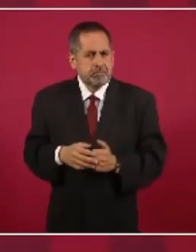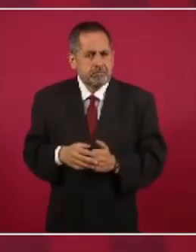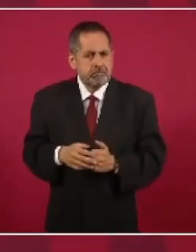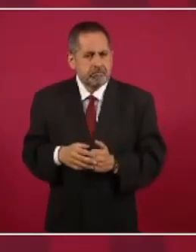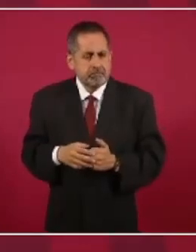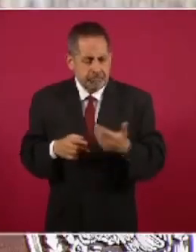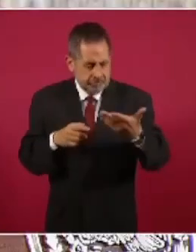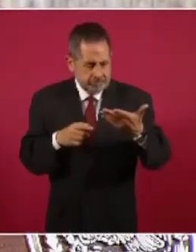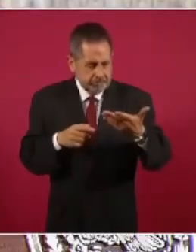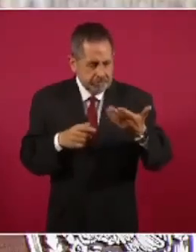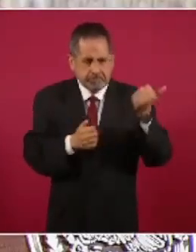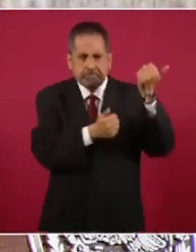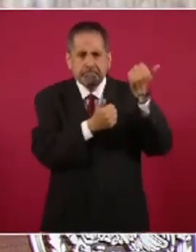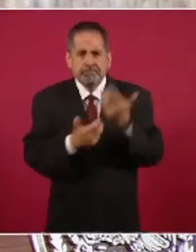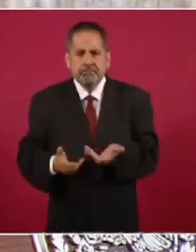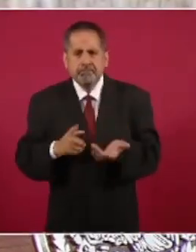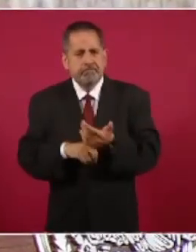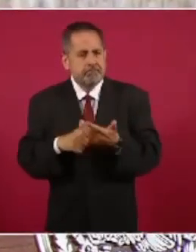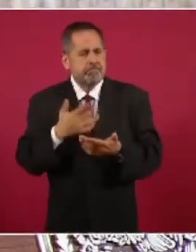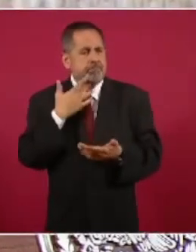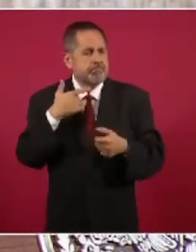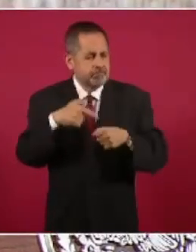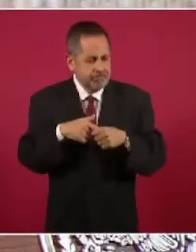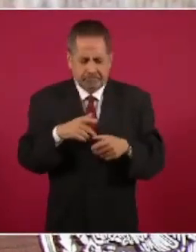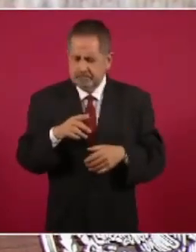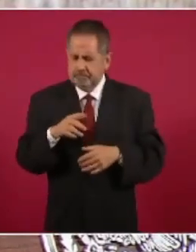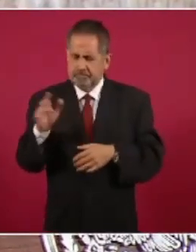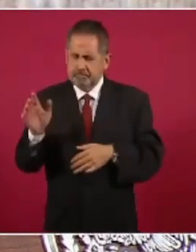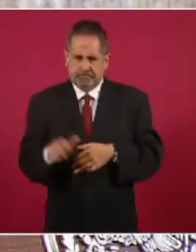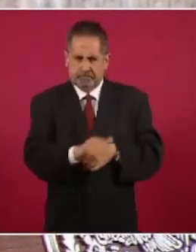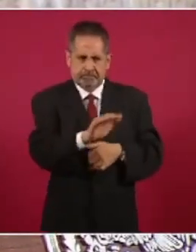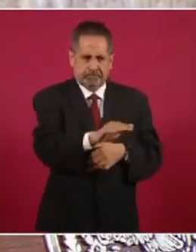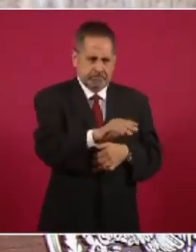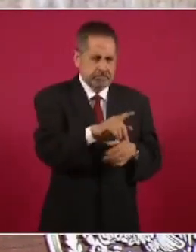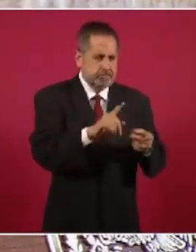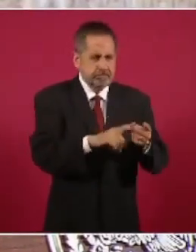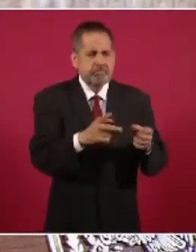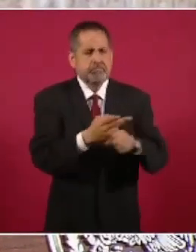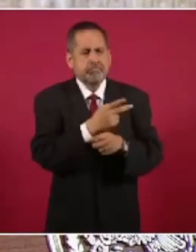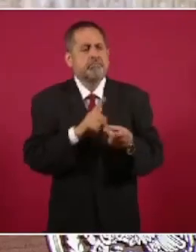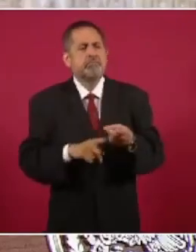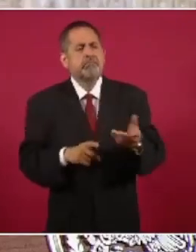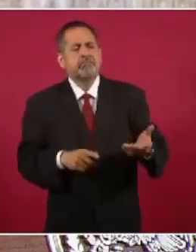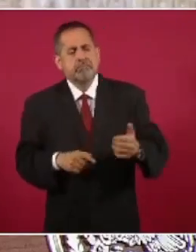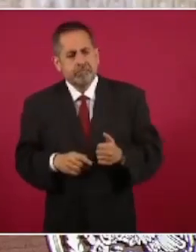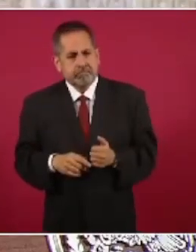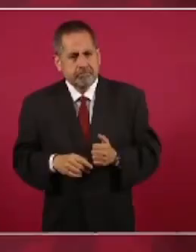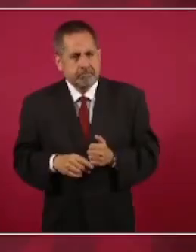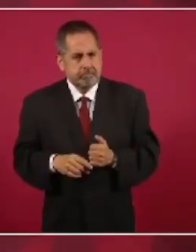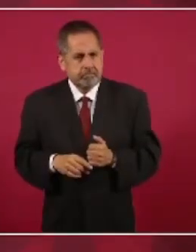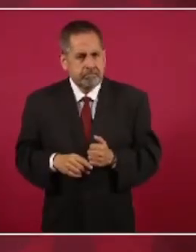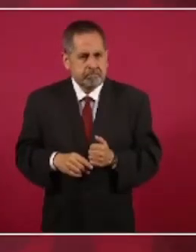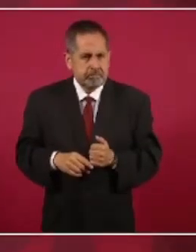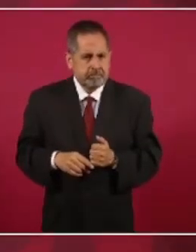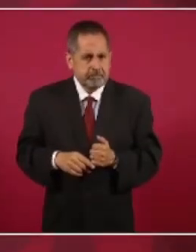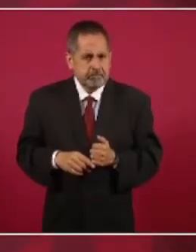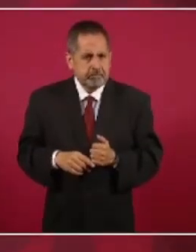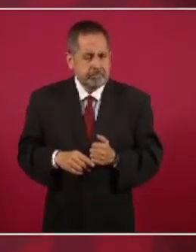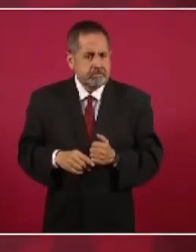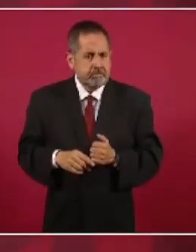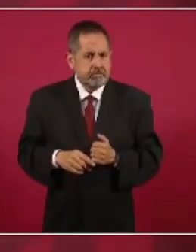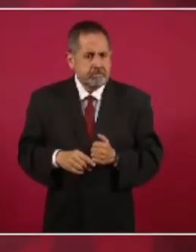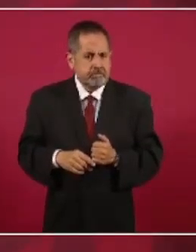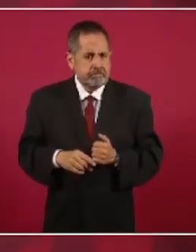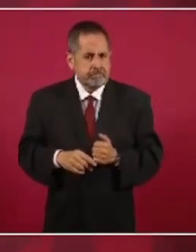Y se le llamó, ¿qué está pasando? Si no